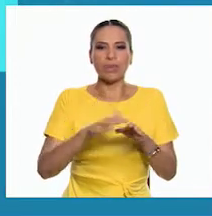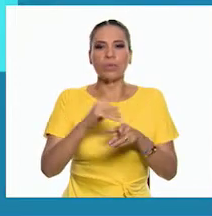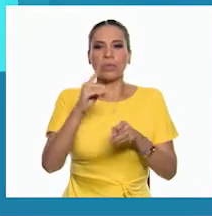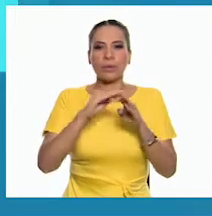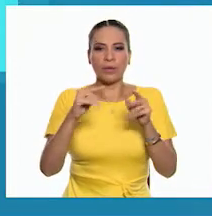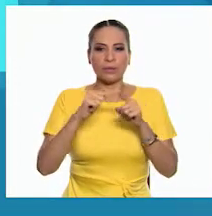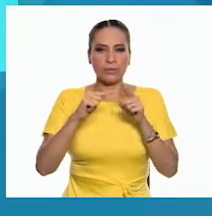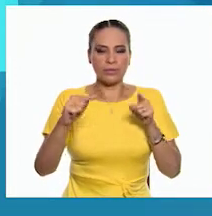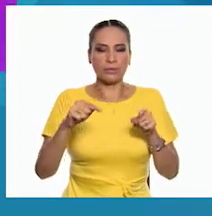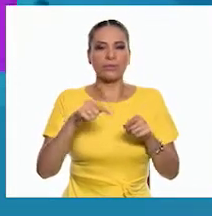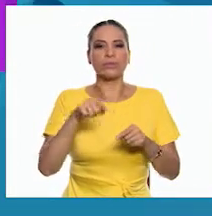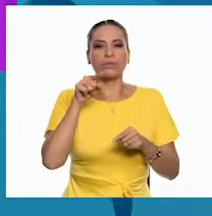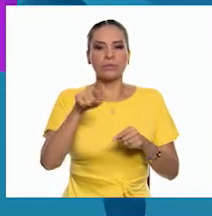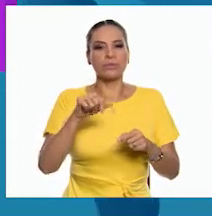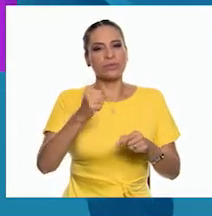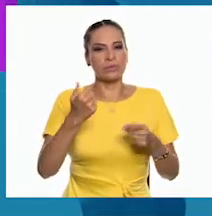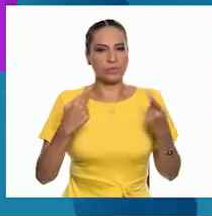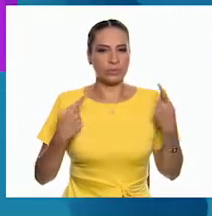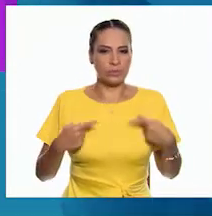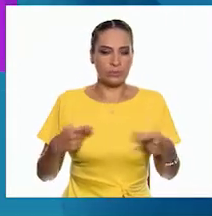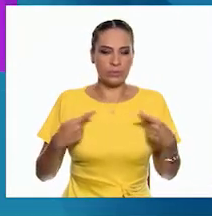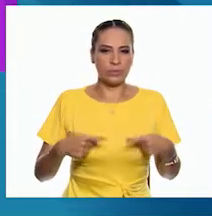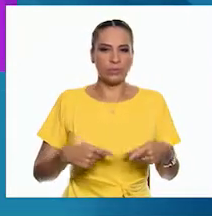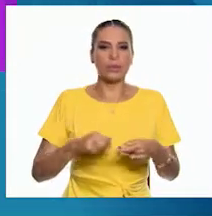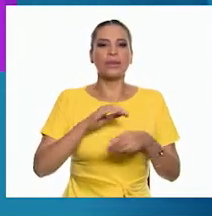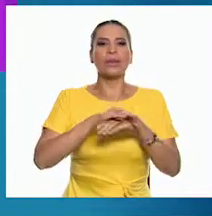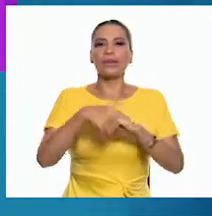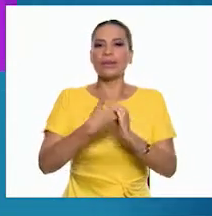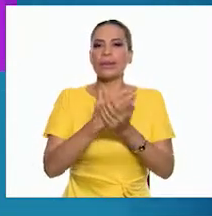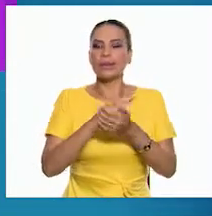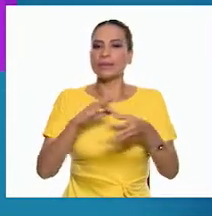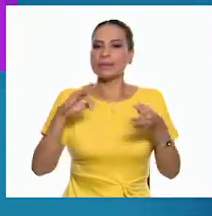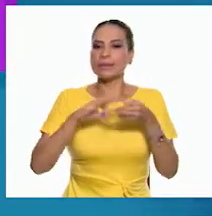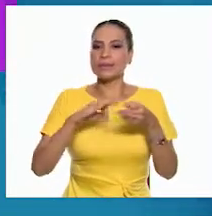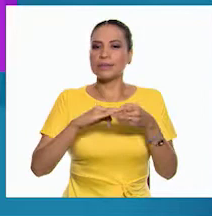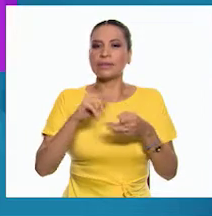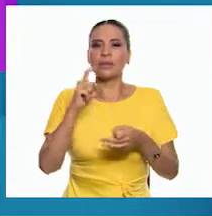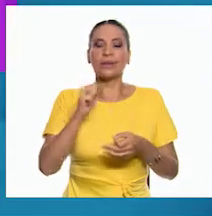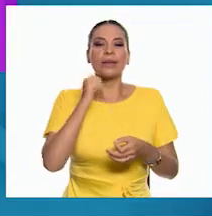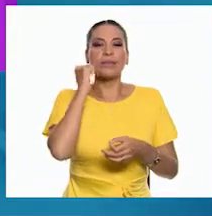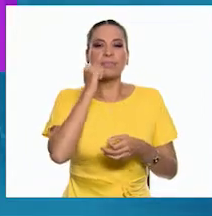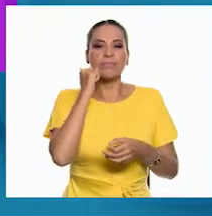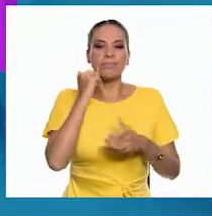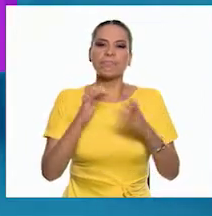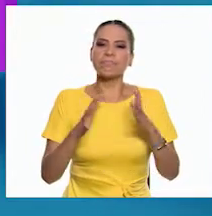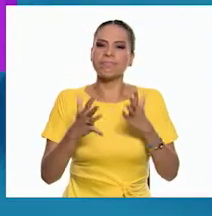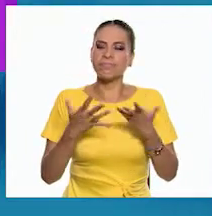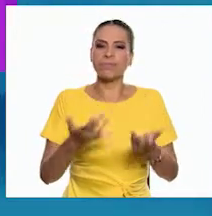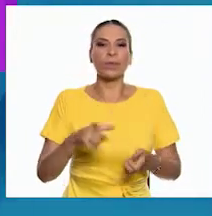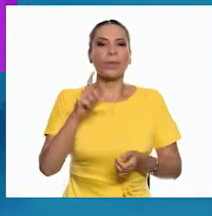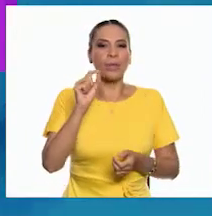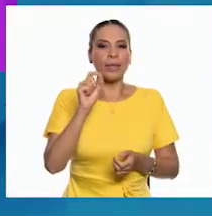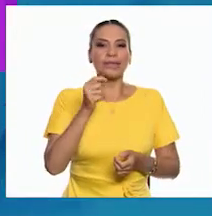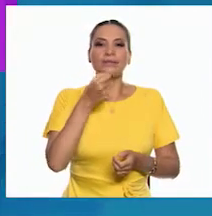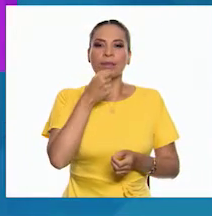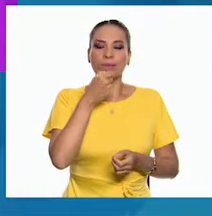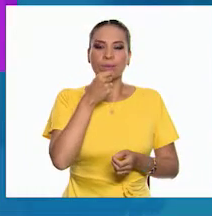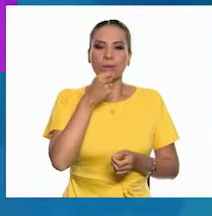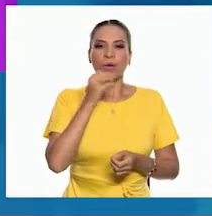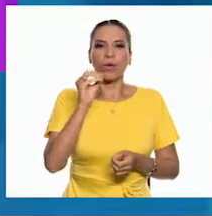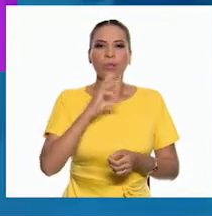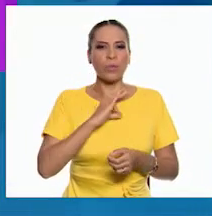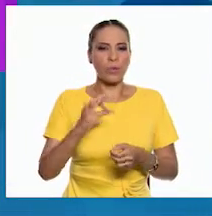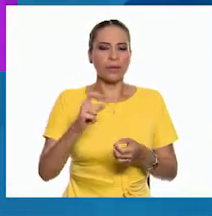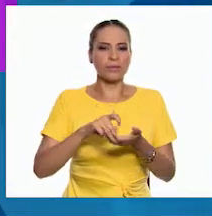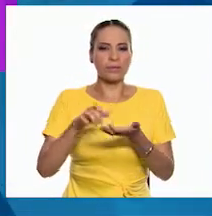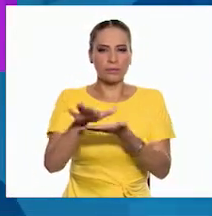1,5 metros entre tú y los demás. Lávate las manos muy seguido con agua y jabón por lo menos durante 20 segundos o